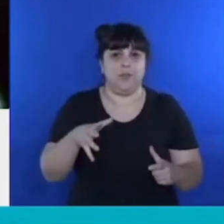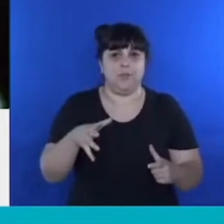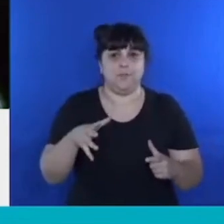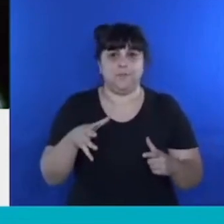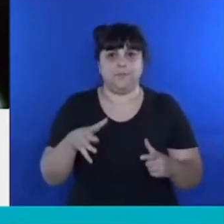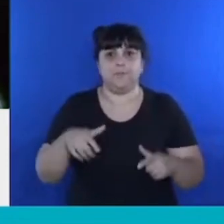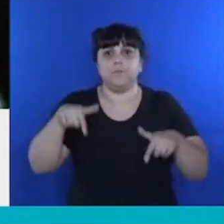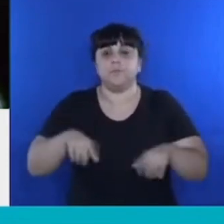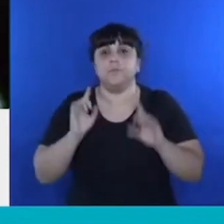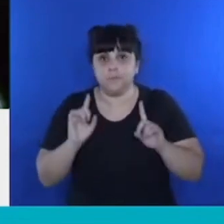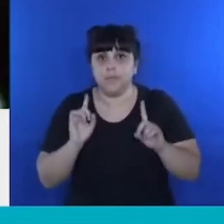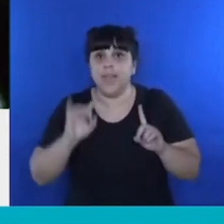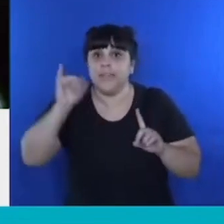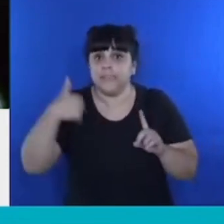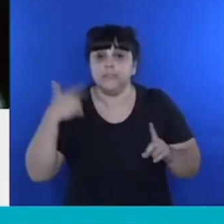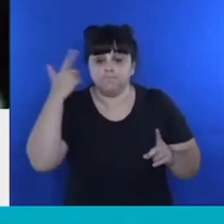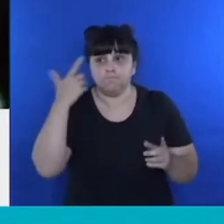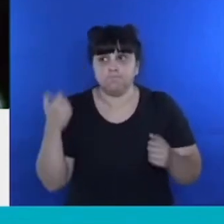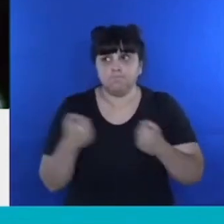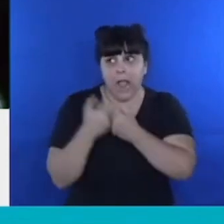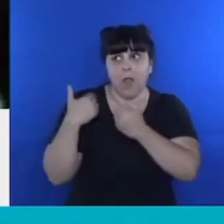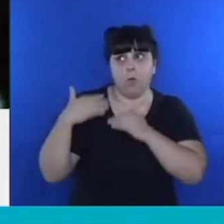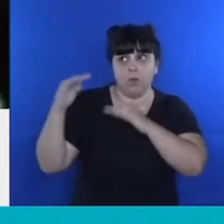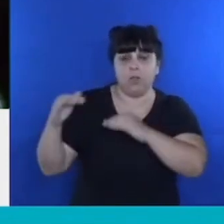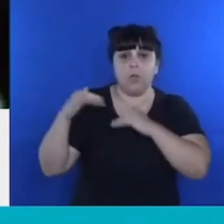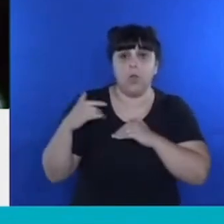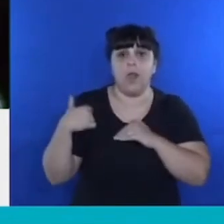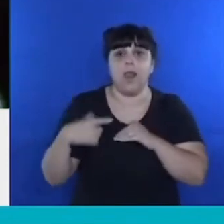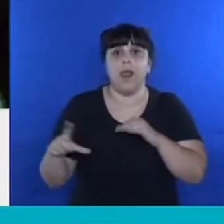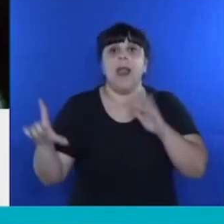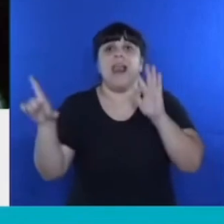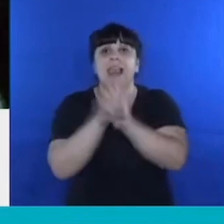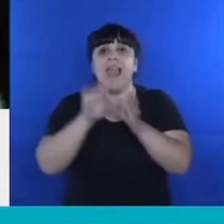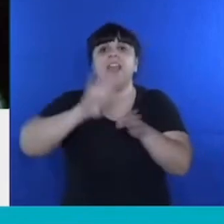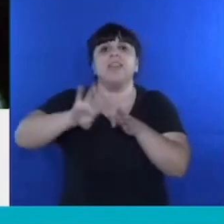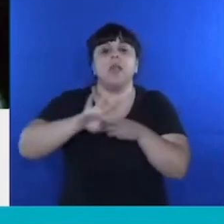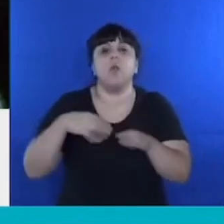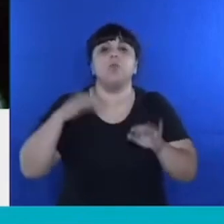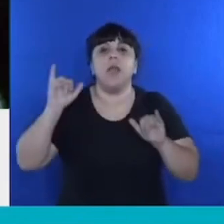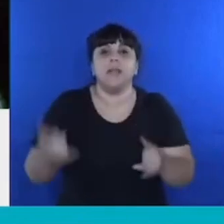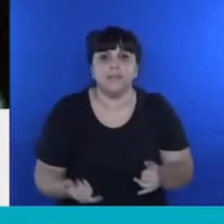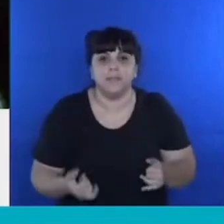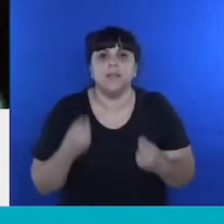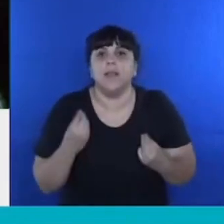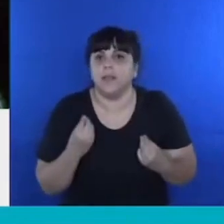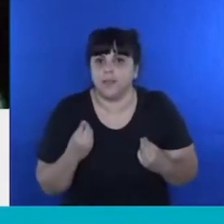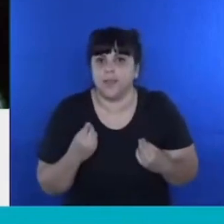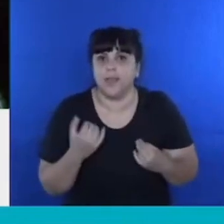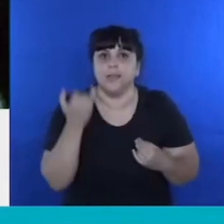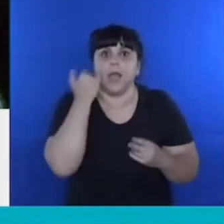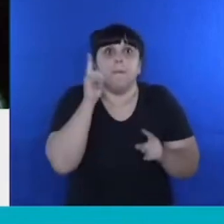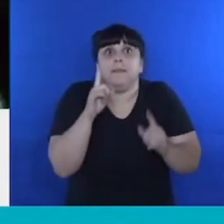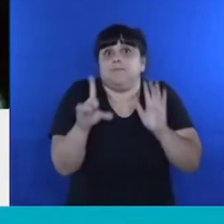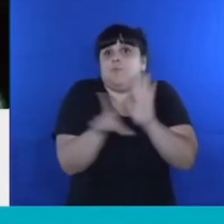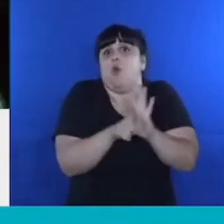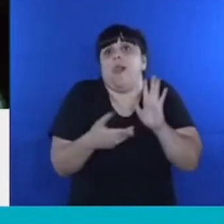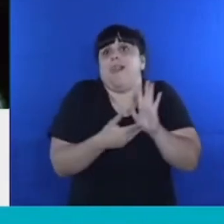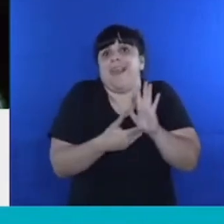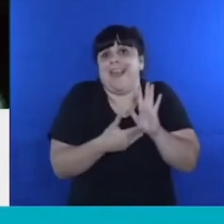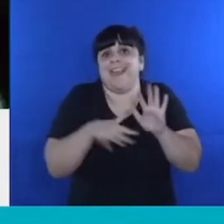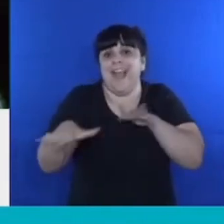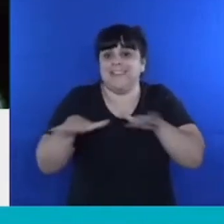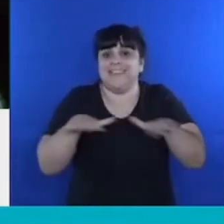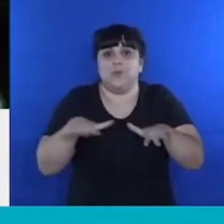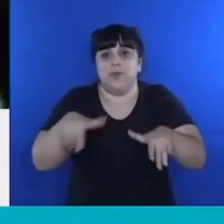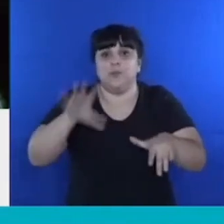Porque si hay algo que sí compartimos con la ley de endeudamiento es la caracterización que la misma ley hace de la